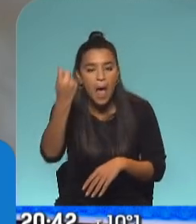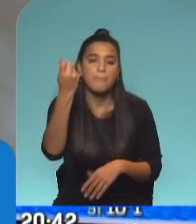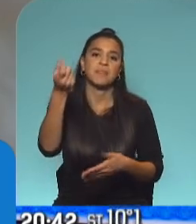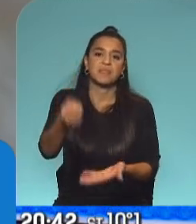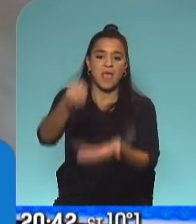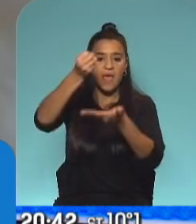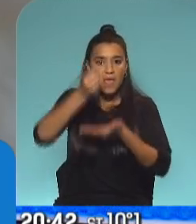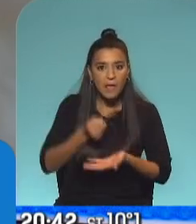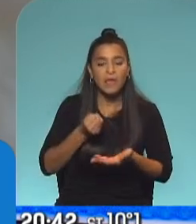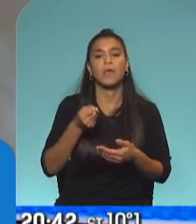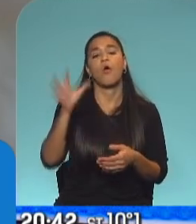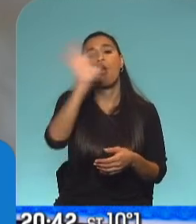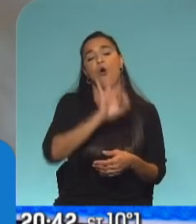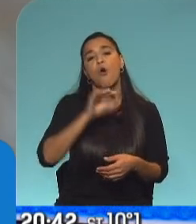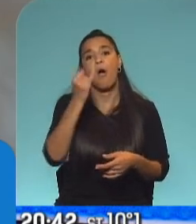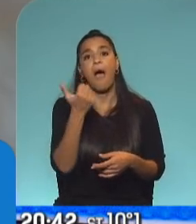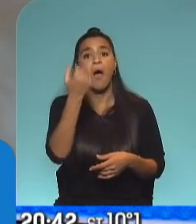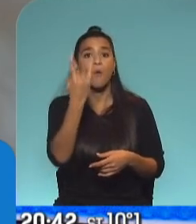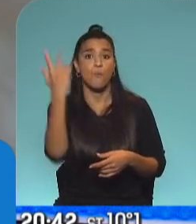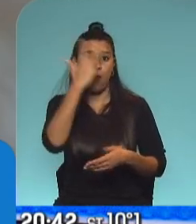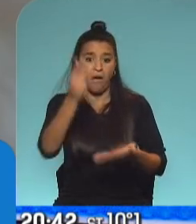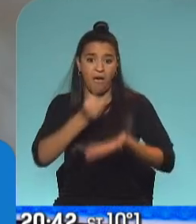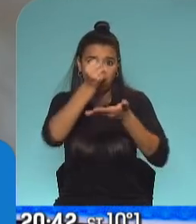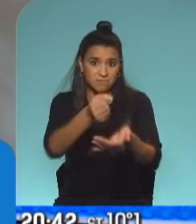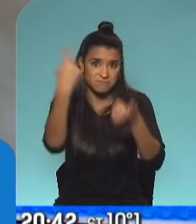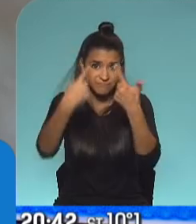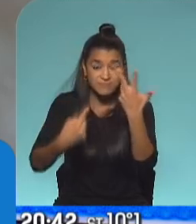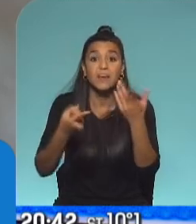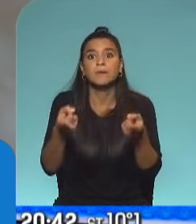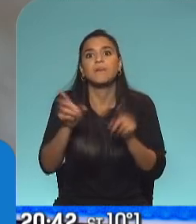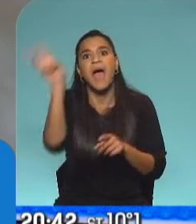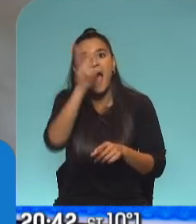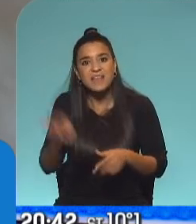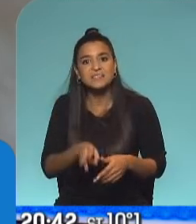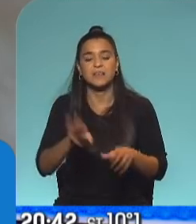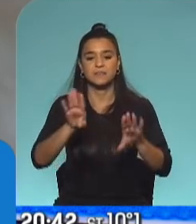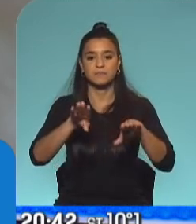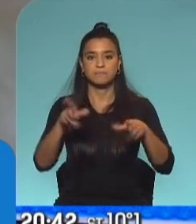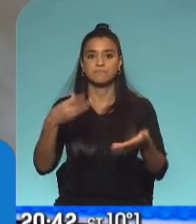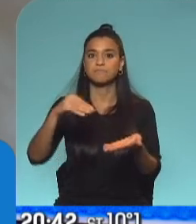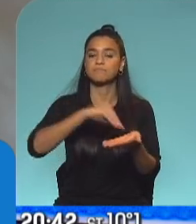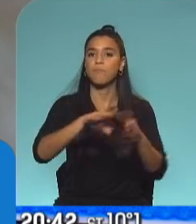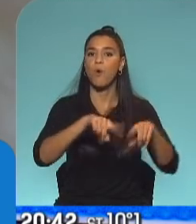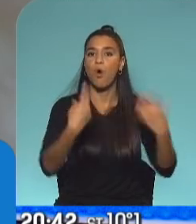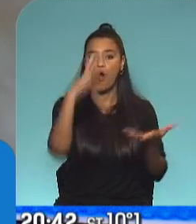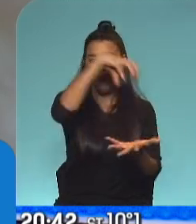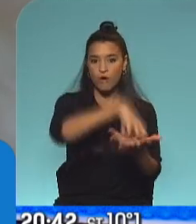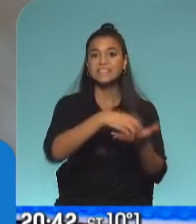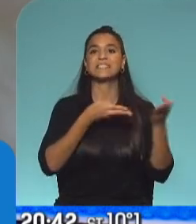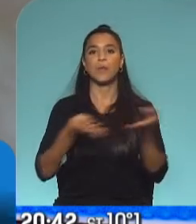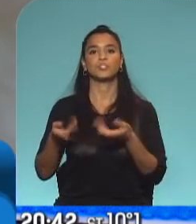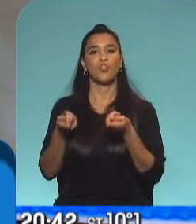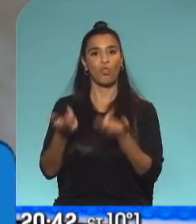familiar, a las mamás de la asignación universal. Así que nuestra idea es que encuentren en ANSES un organismo que esté al servicio, pero que